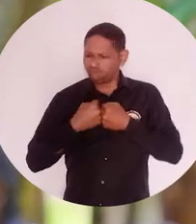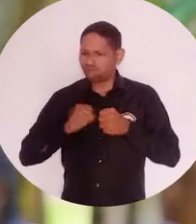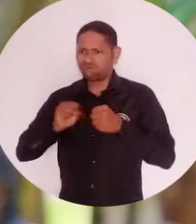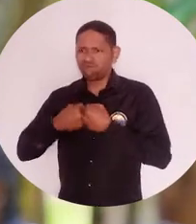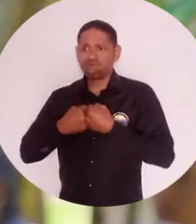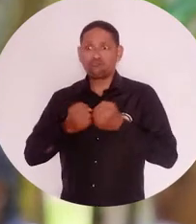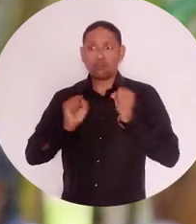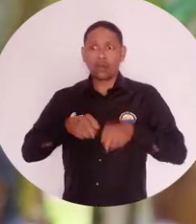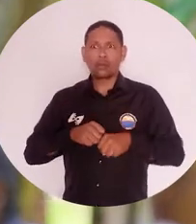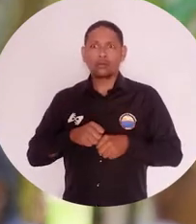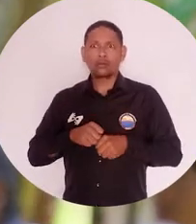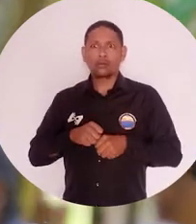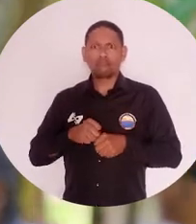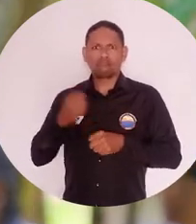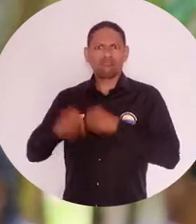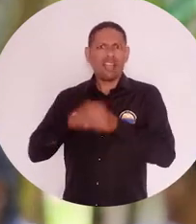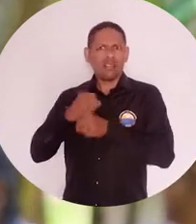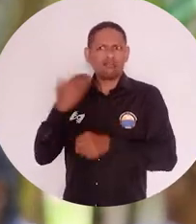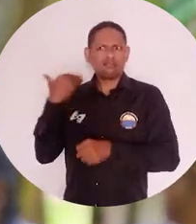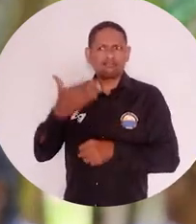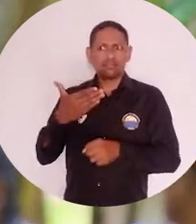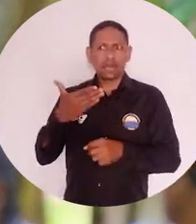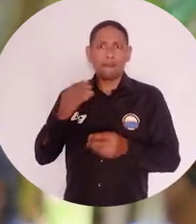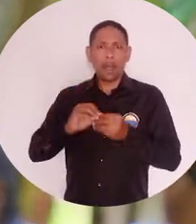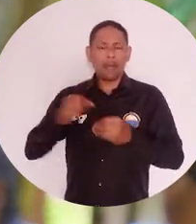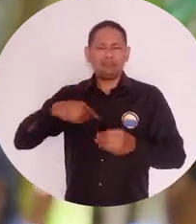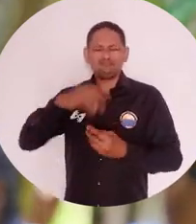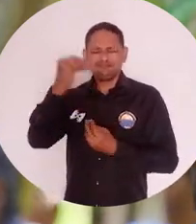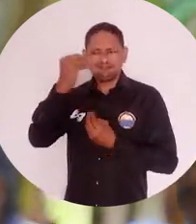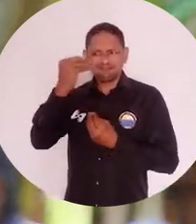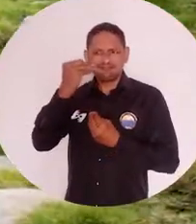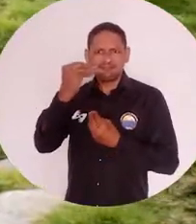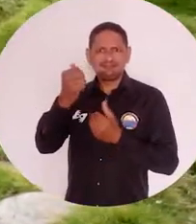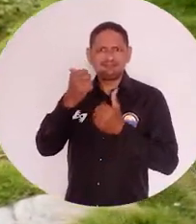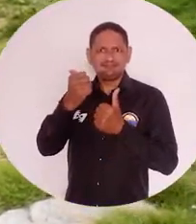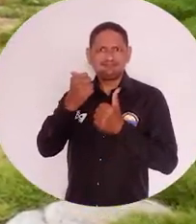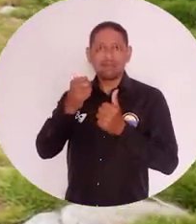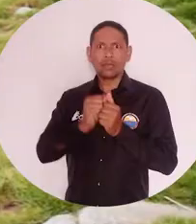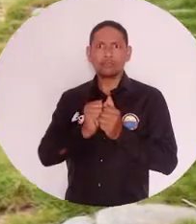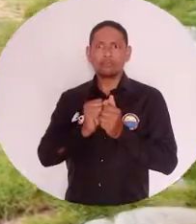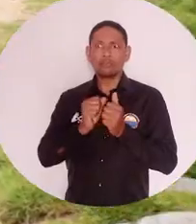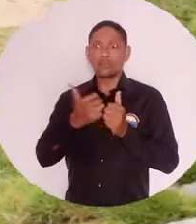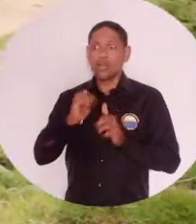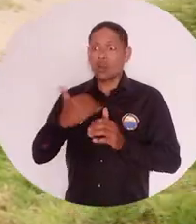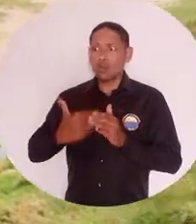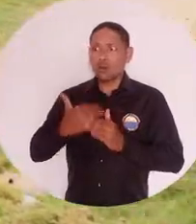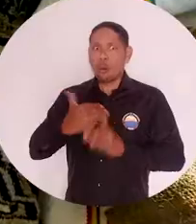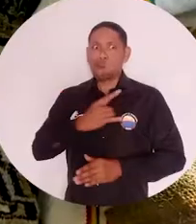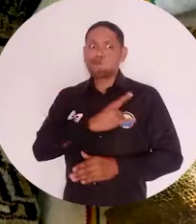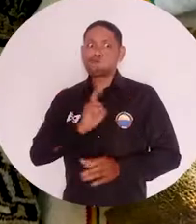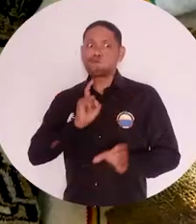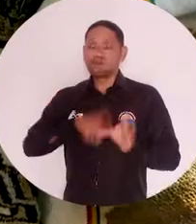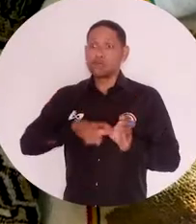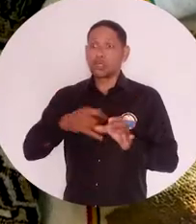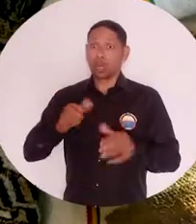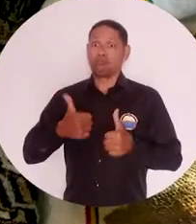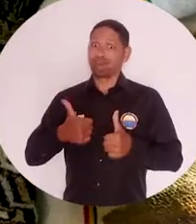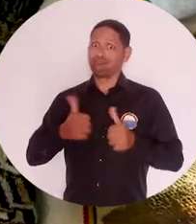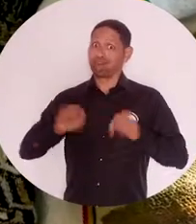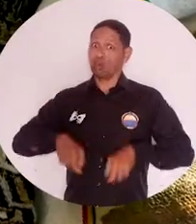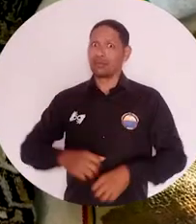sea, los dos últimos años que estén lo mejor preparado posible, de tal manera que cuando entren a la universidad ya estén